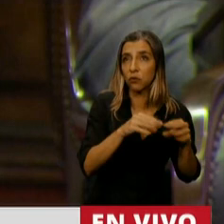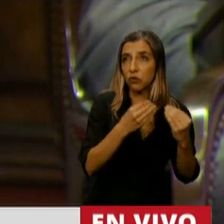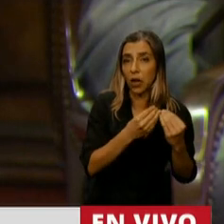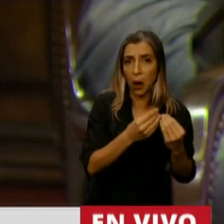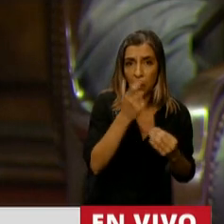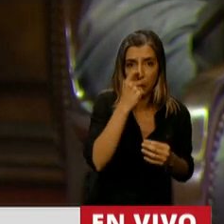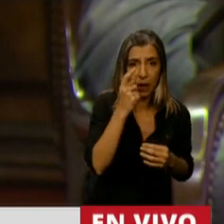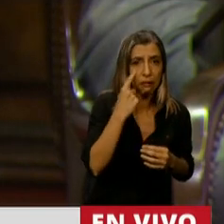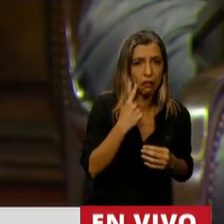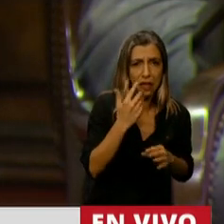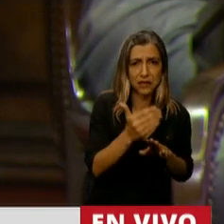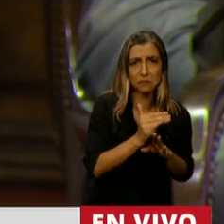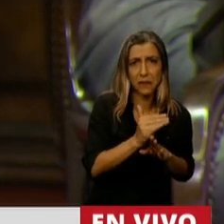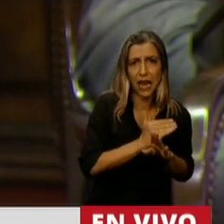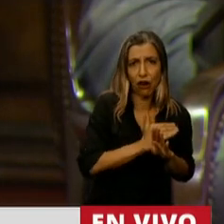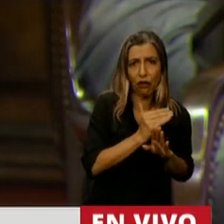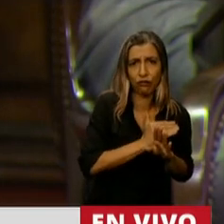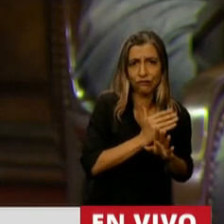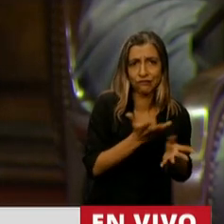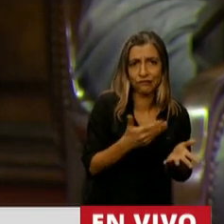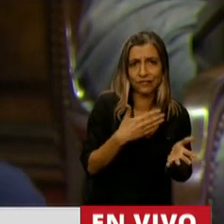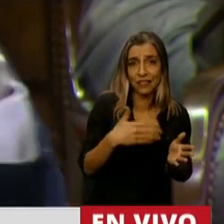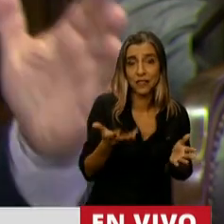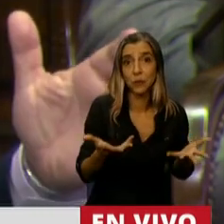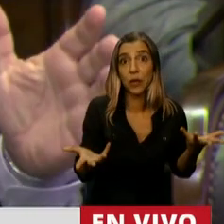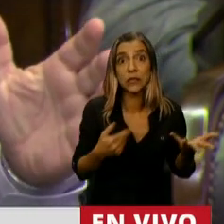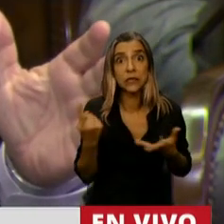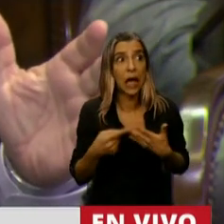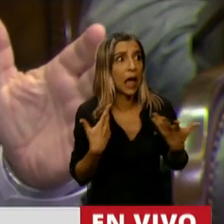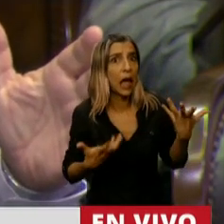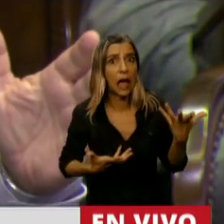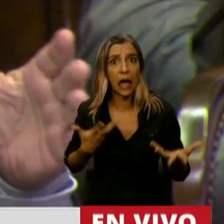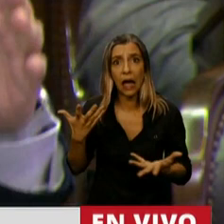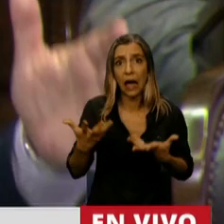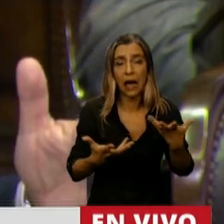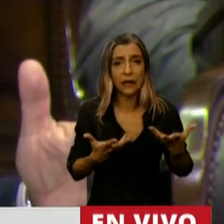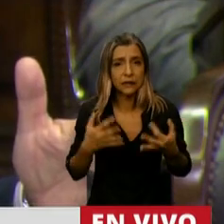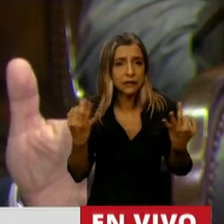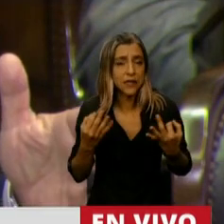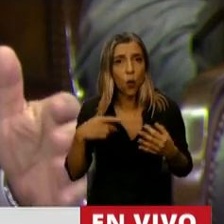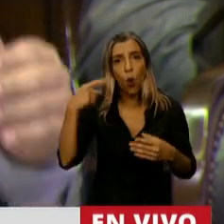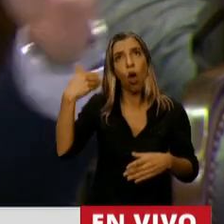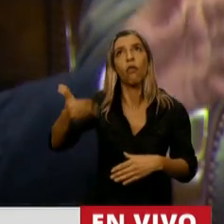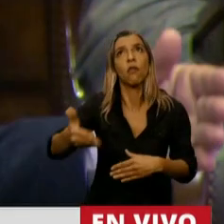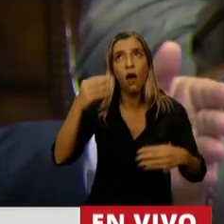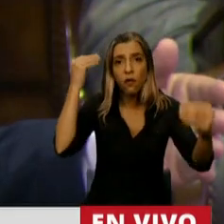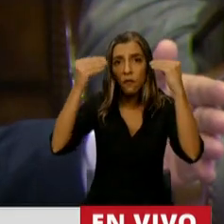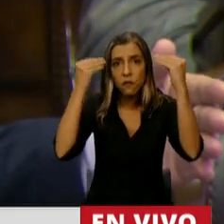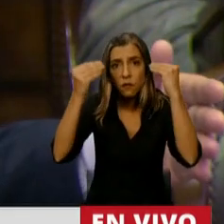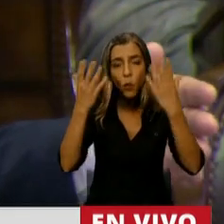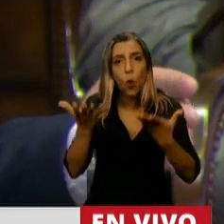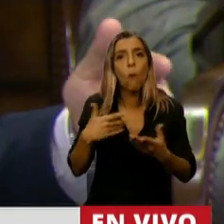después nos vamos a rasgar las vestiduras seguramente todos como argentinos preocupados ante la